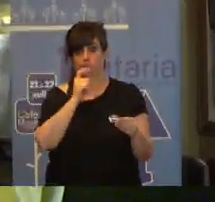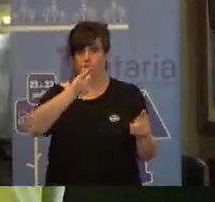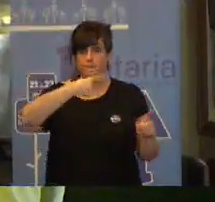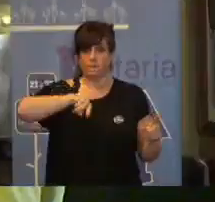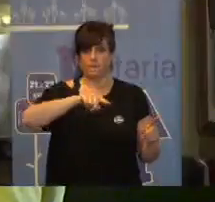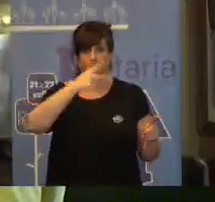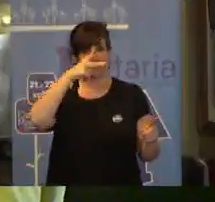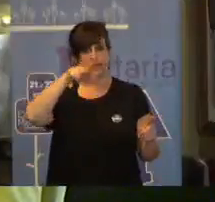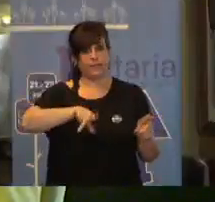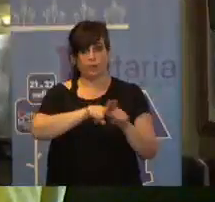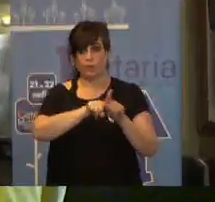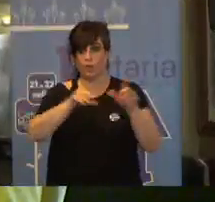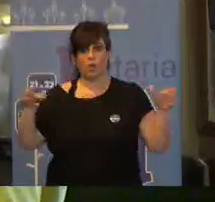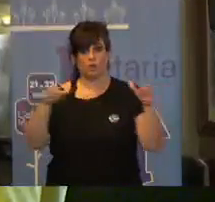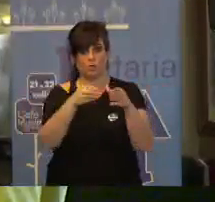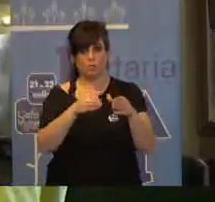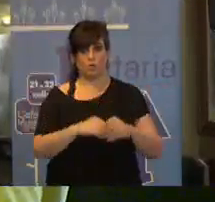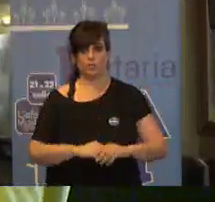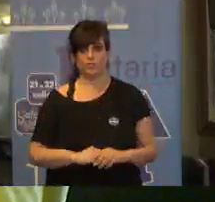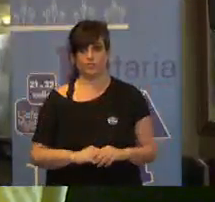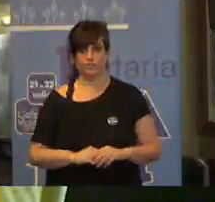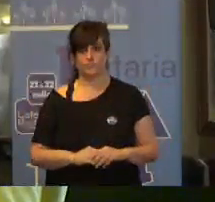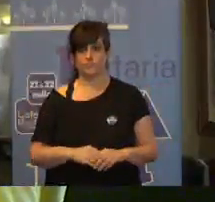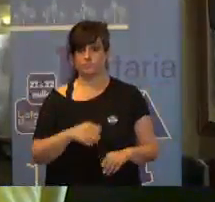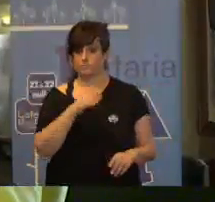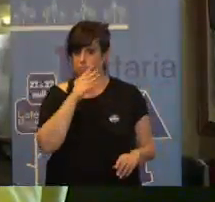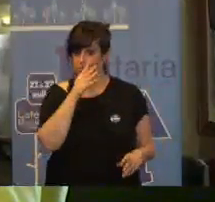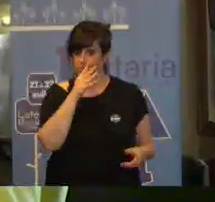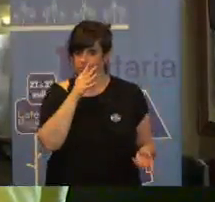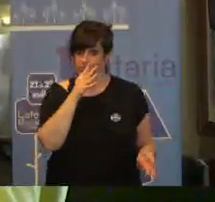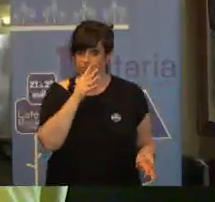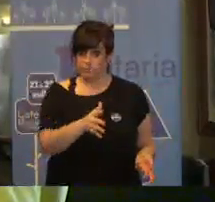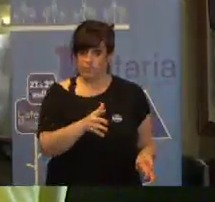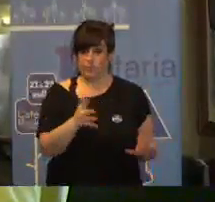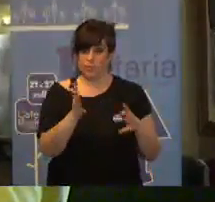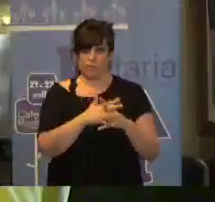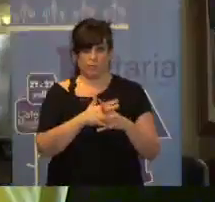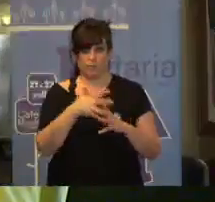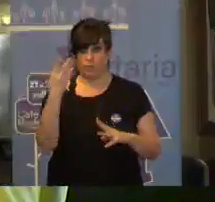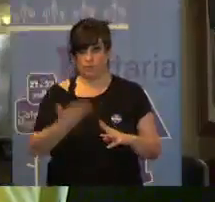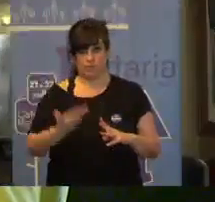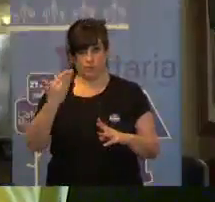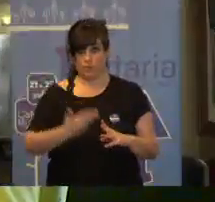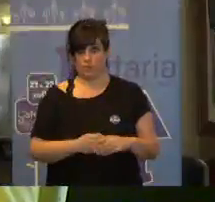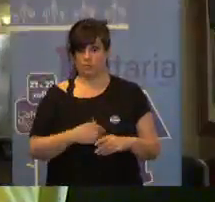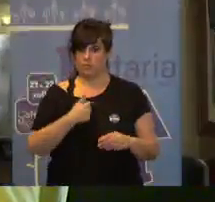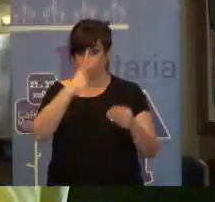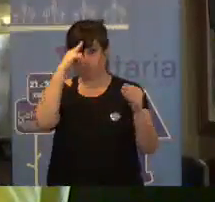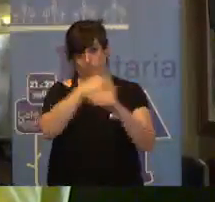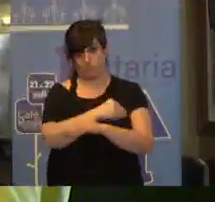recoñecernos como un conxunto. Por iso a importancia da estrutura. Eu aí discrepo